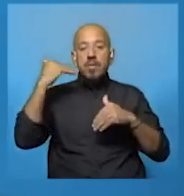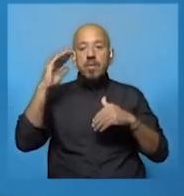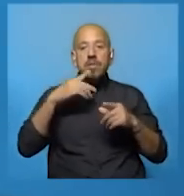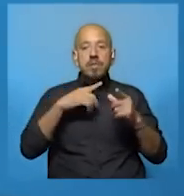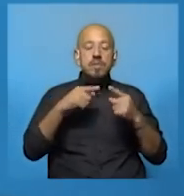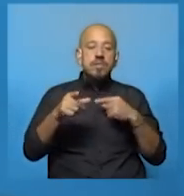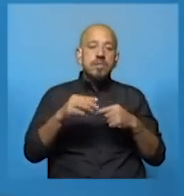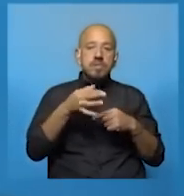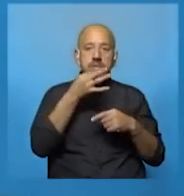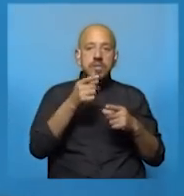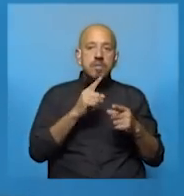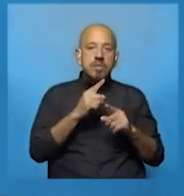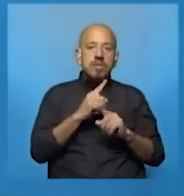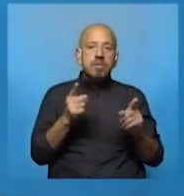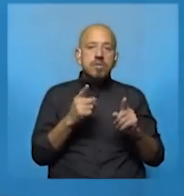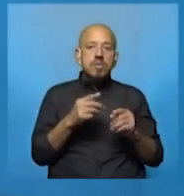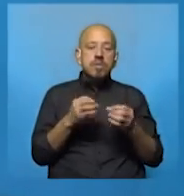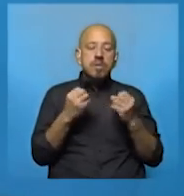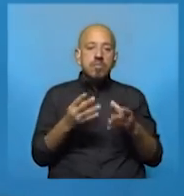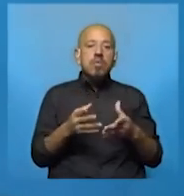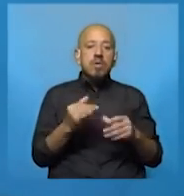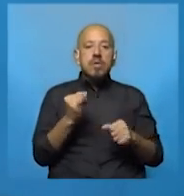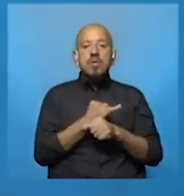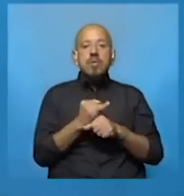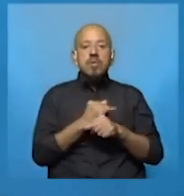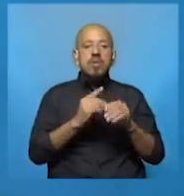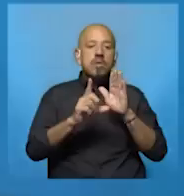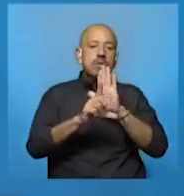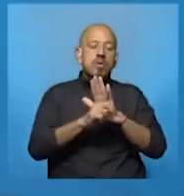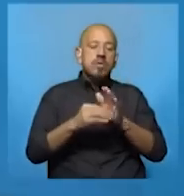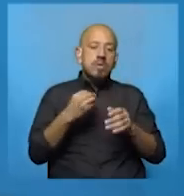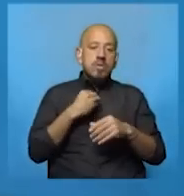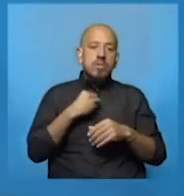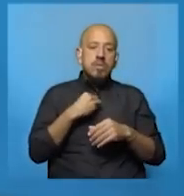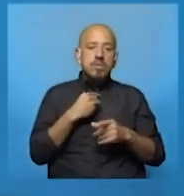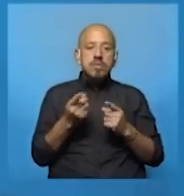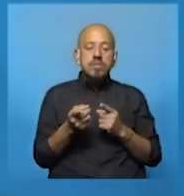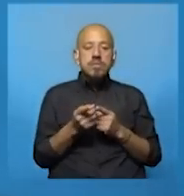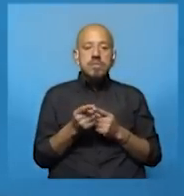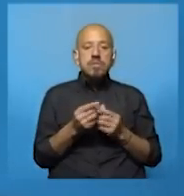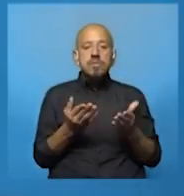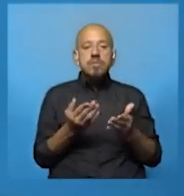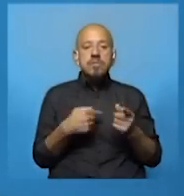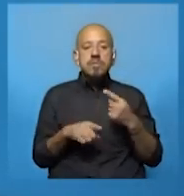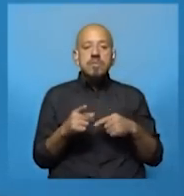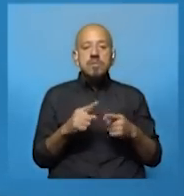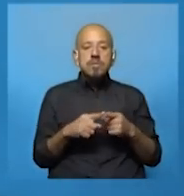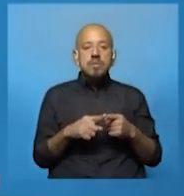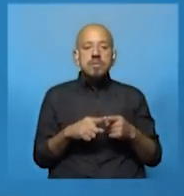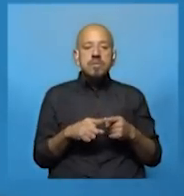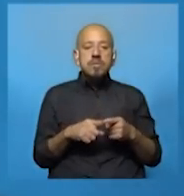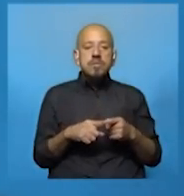es negarlo porque prima la institucionalidad la legalidad la confianza todo esto de alguna manera destruye todo eso